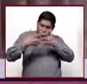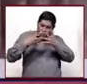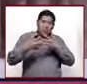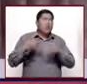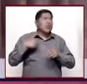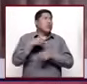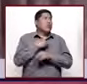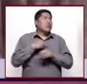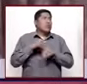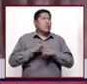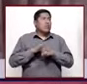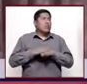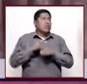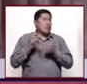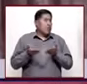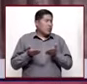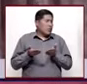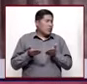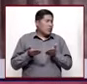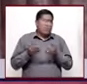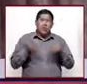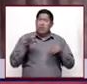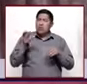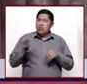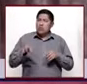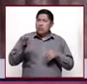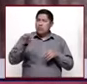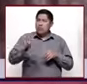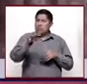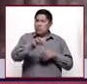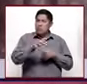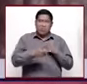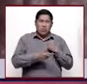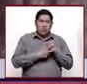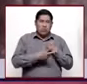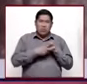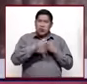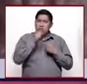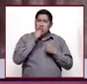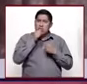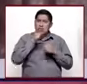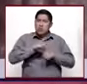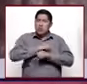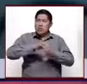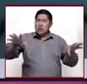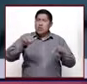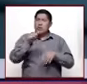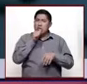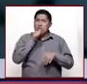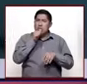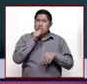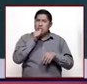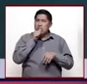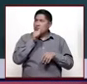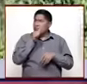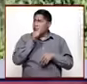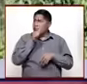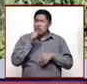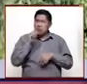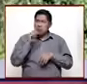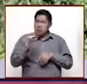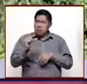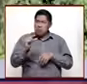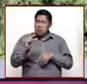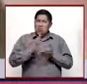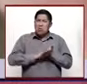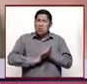recibido también notificación de que ha habido lugares de acopio de agua o lugares de distribución de agua con pocas normas